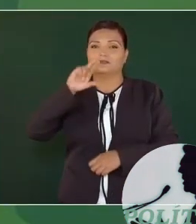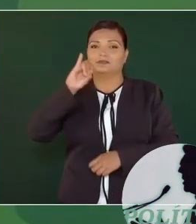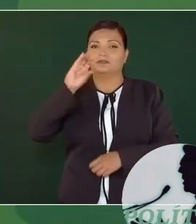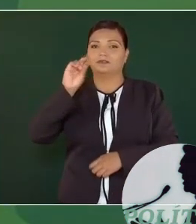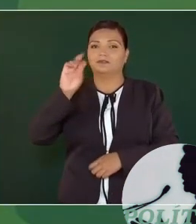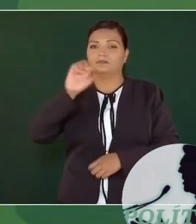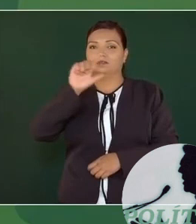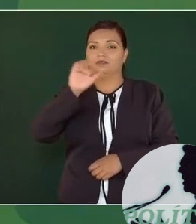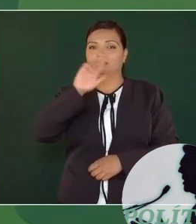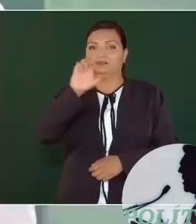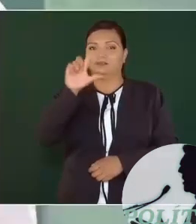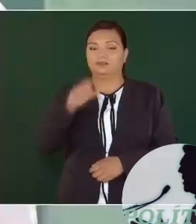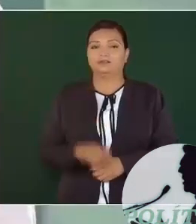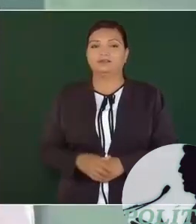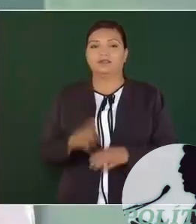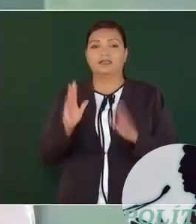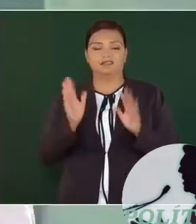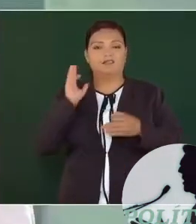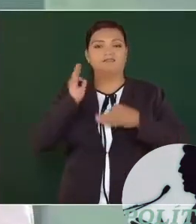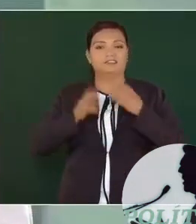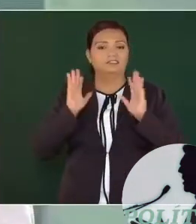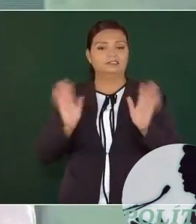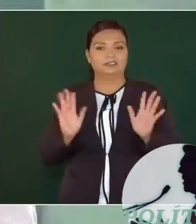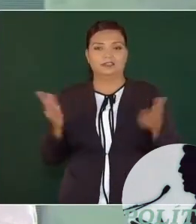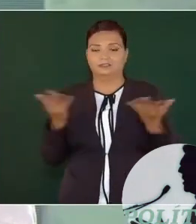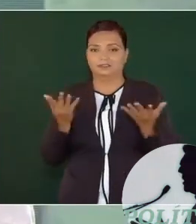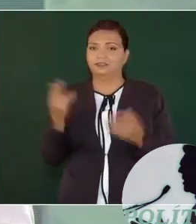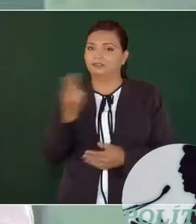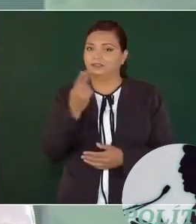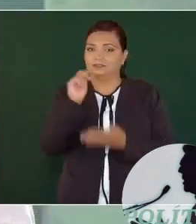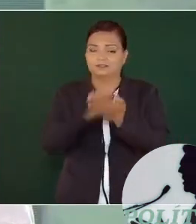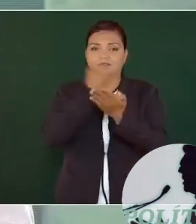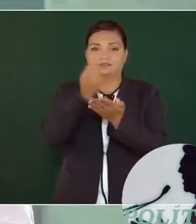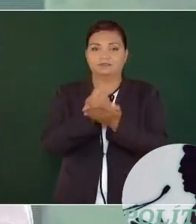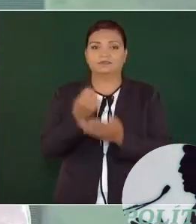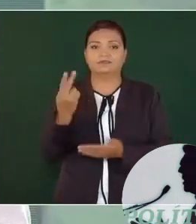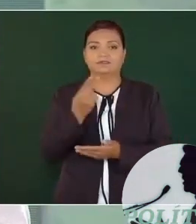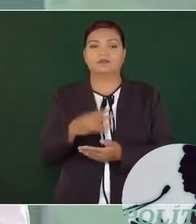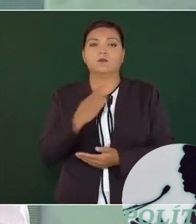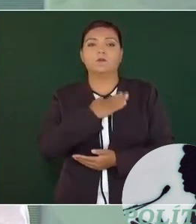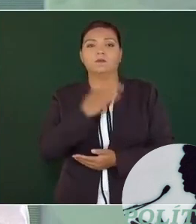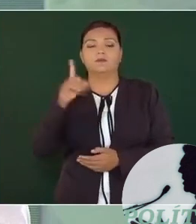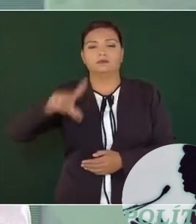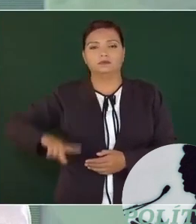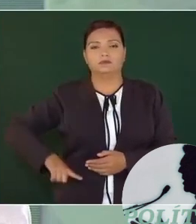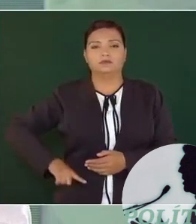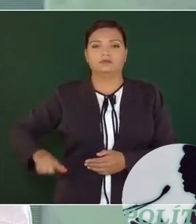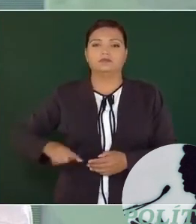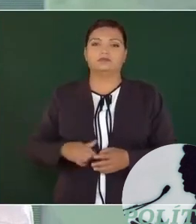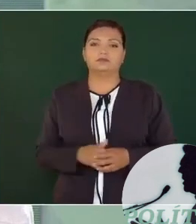Villarreal. Ya le hacía falta a Tamaulipas un buen gobernador.